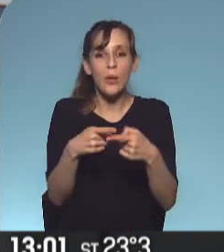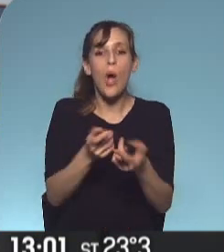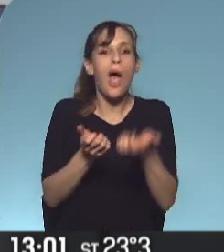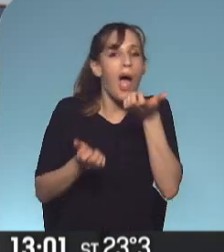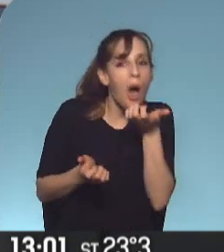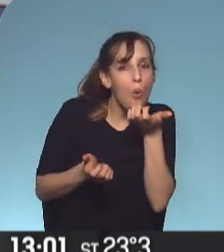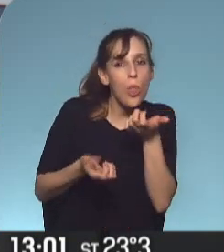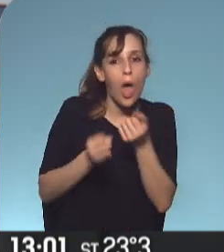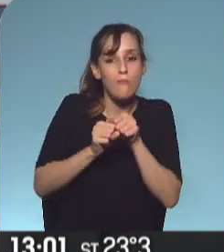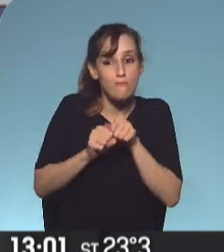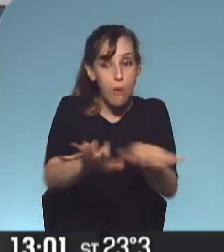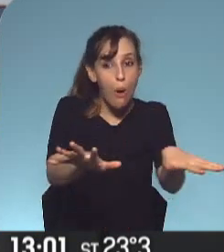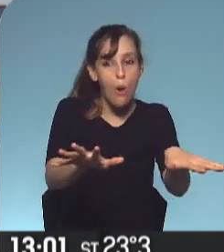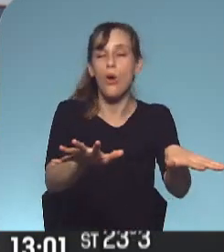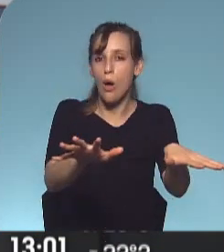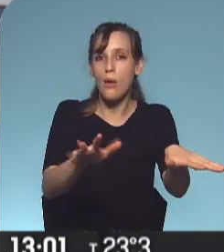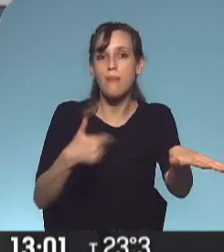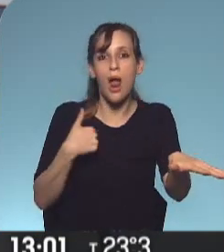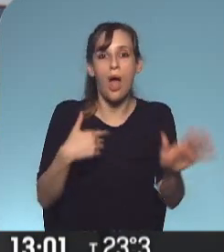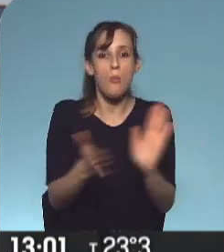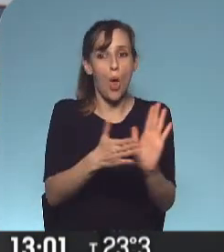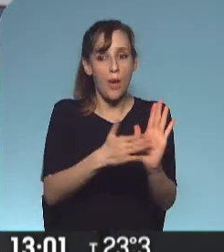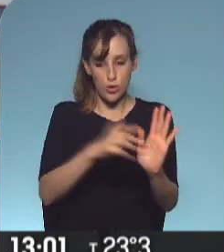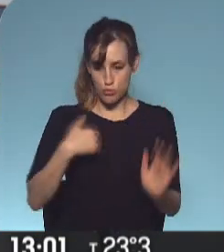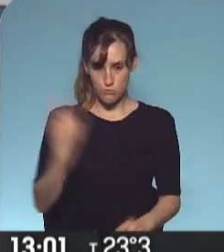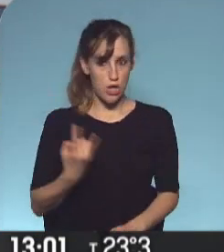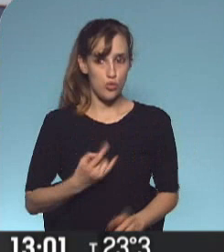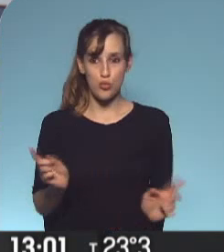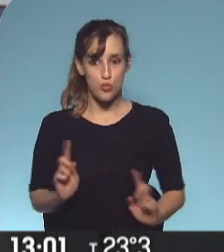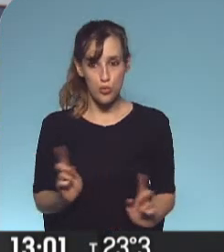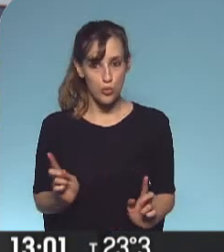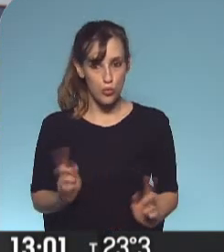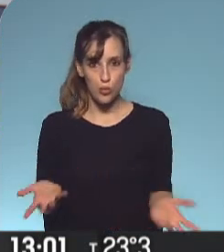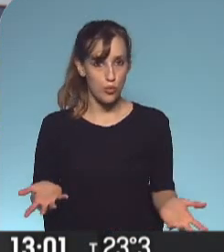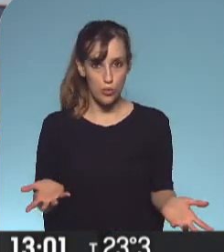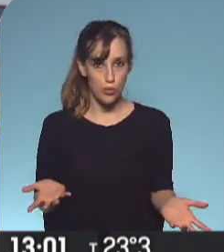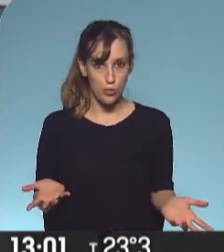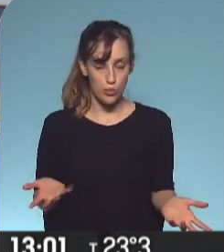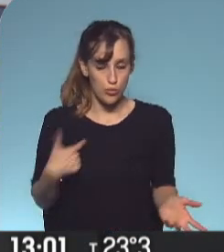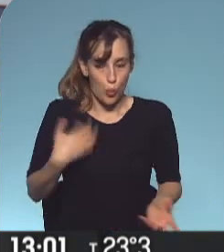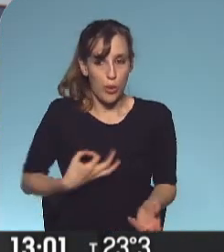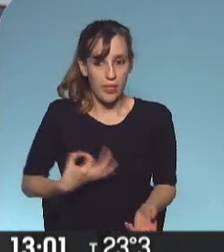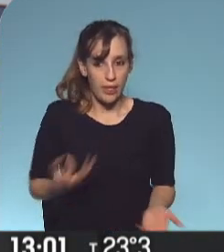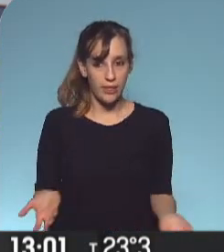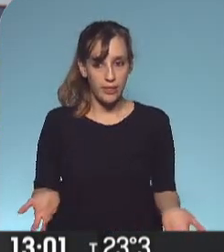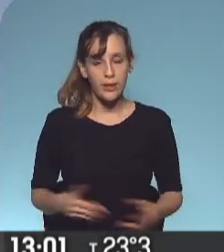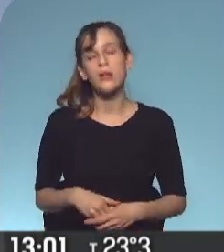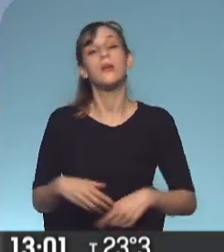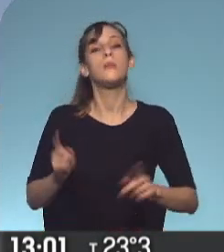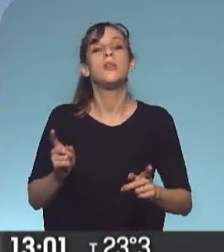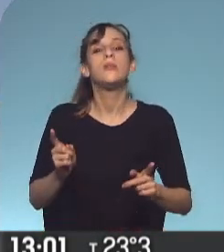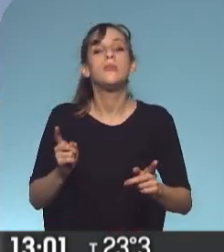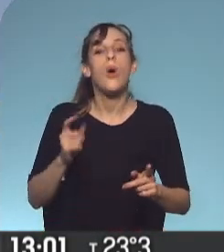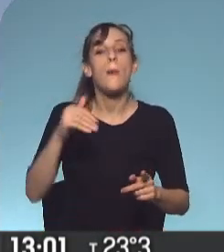mentí y que el libro no mintió y que mariano macri en ningún momento desmintió el libro no pasa que escuchar que